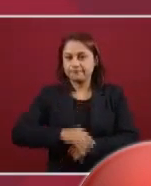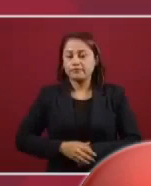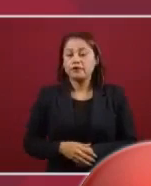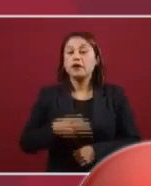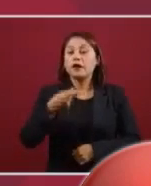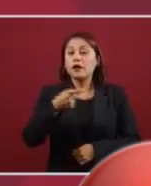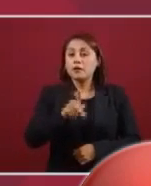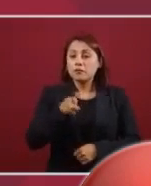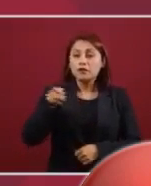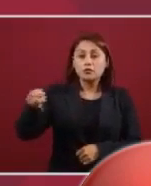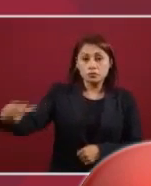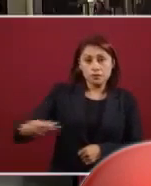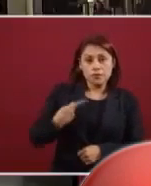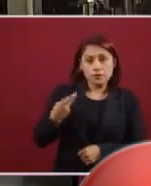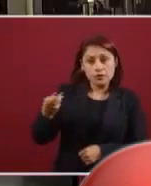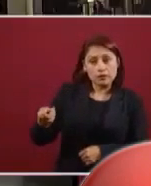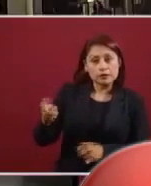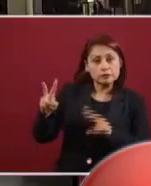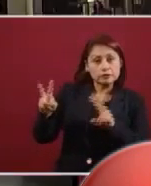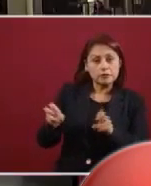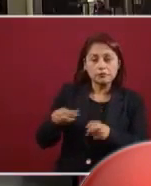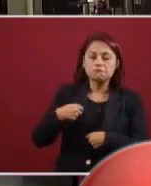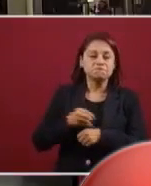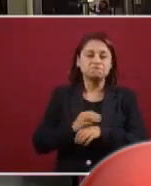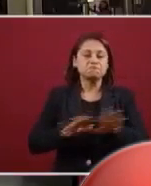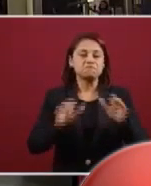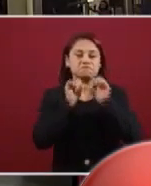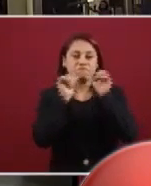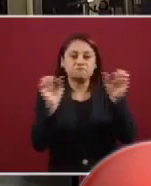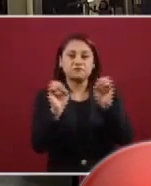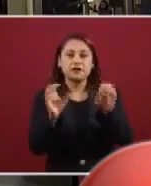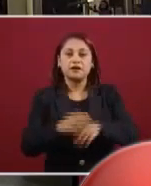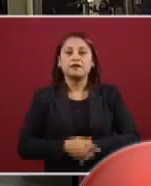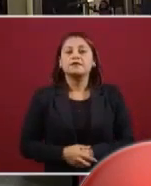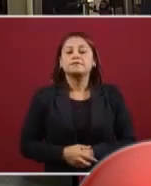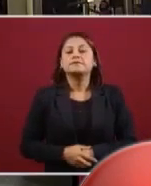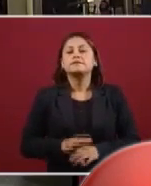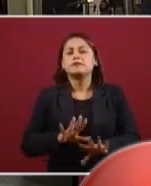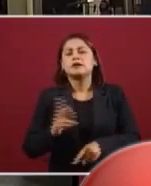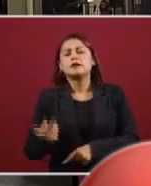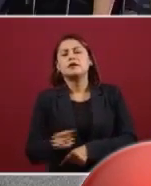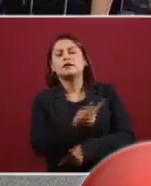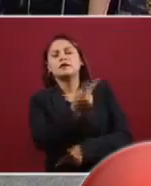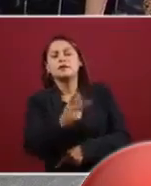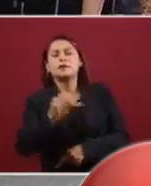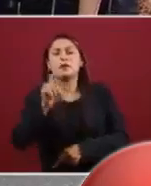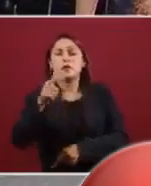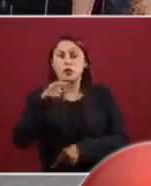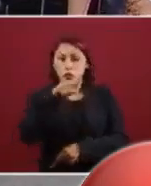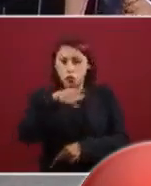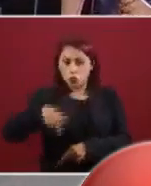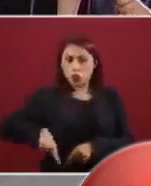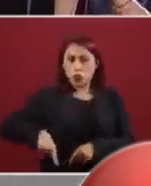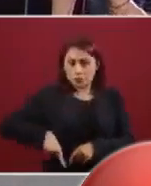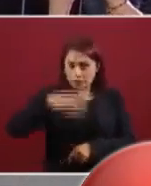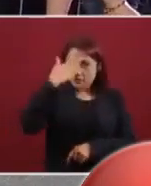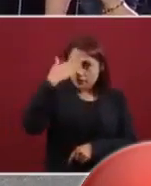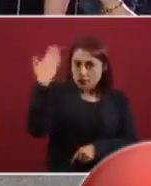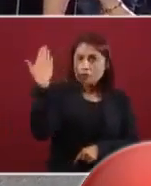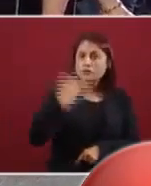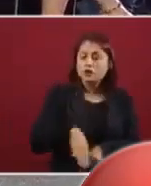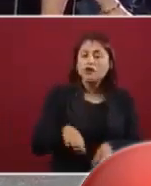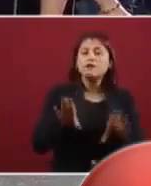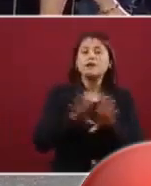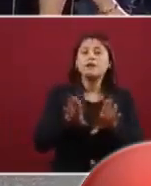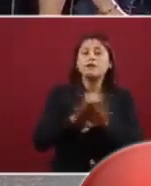nada de información. Y finalmente, si su gobierno está en comunicación con otros países para conocer el paradero de Emilio Lozoya. Eso lo